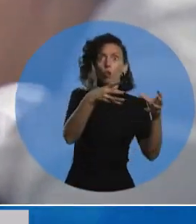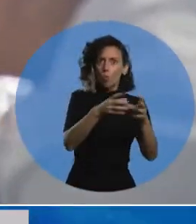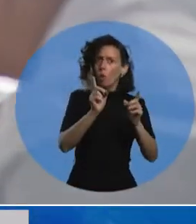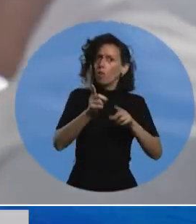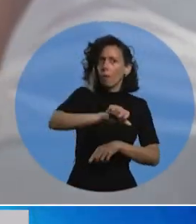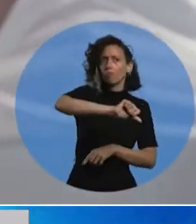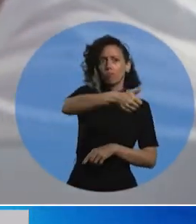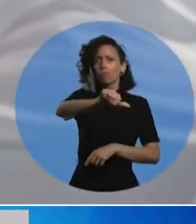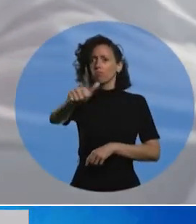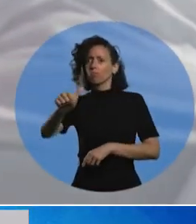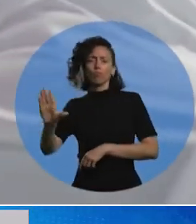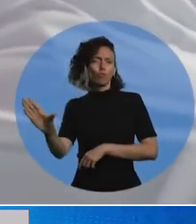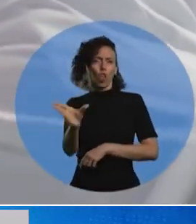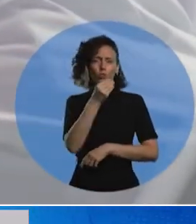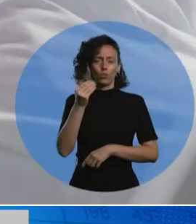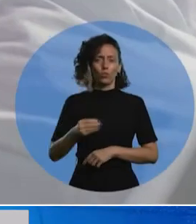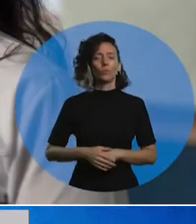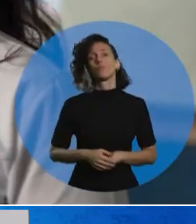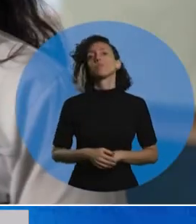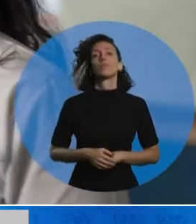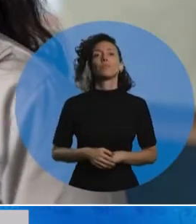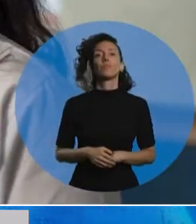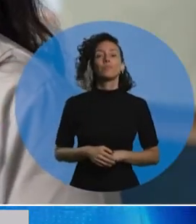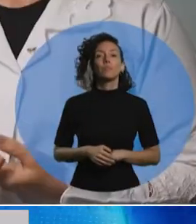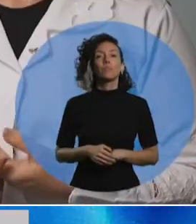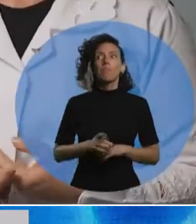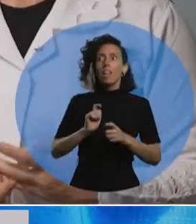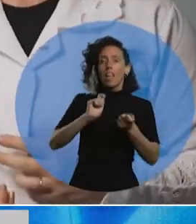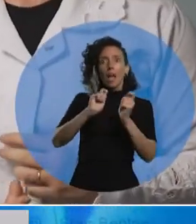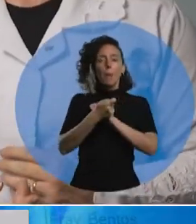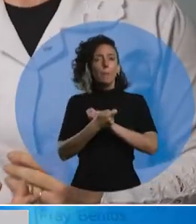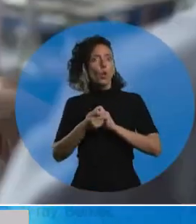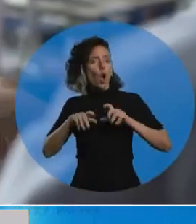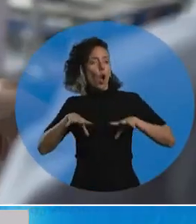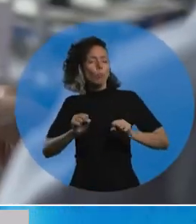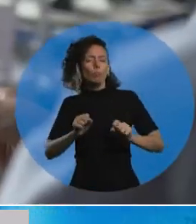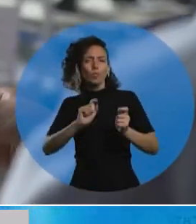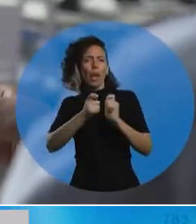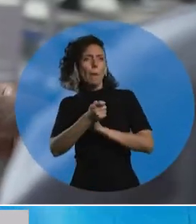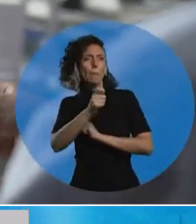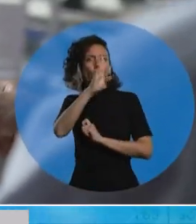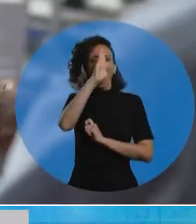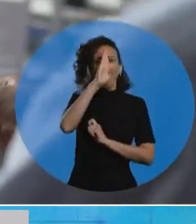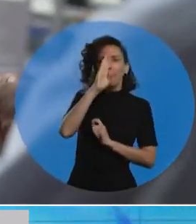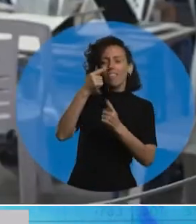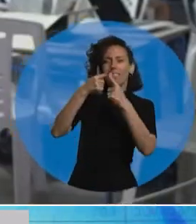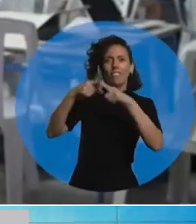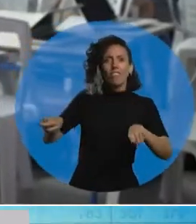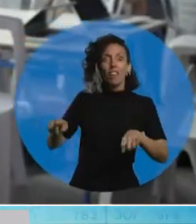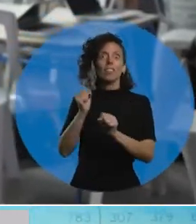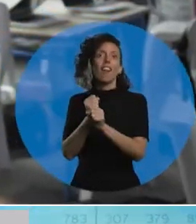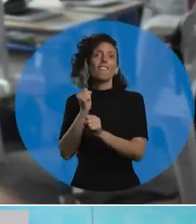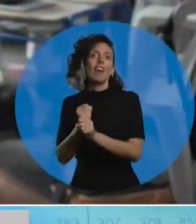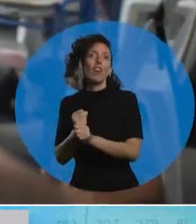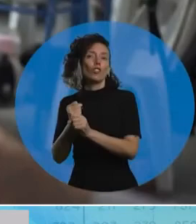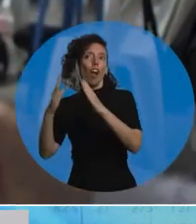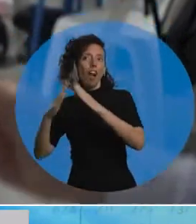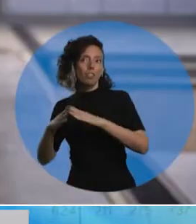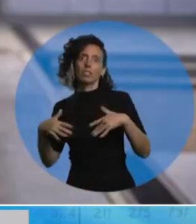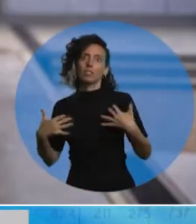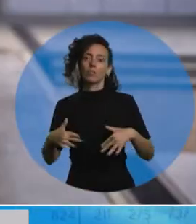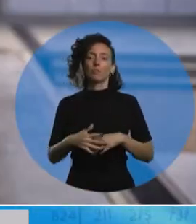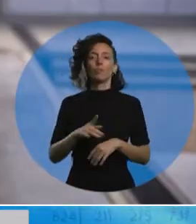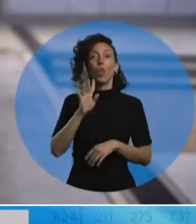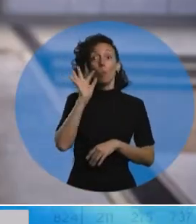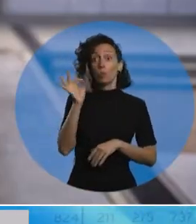también, bueno, de equidad que tenemos tradicionalmente desde Ceibal. Para nosotros también es muy importante, para mí en lo personal también, como mujer ingeniera, que las